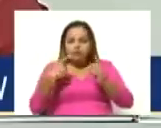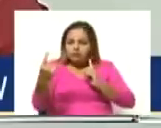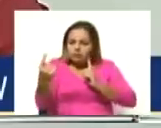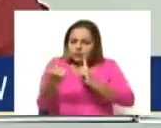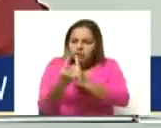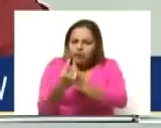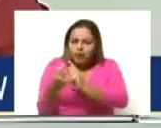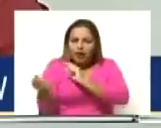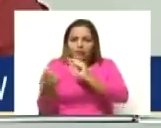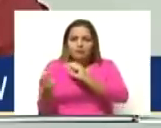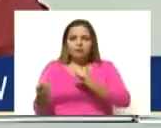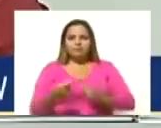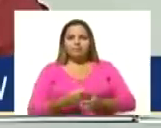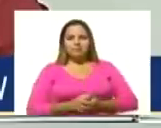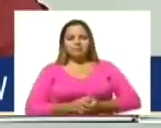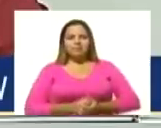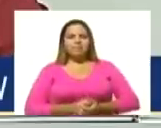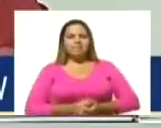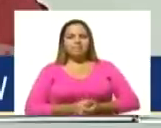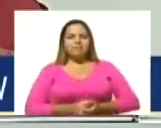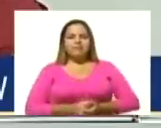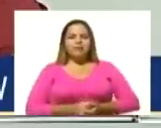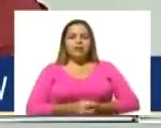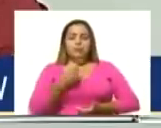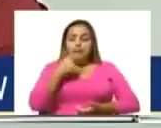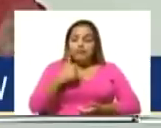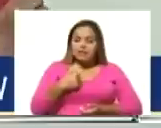ella. Y ella me dice,